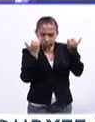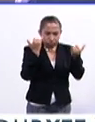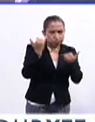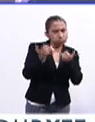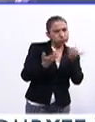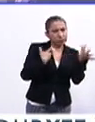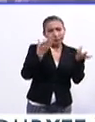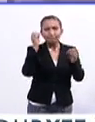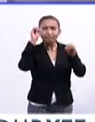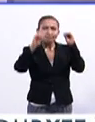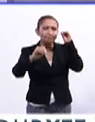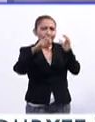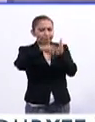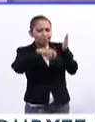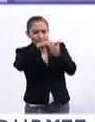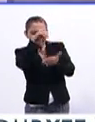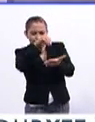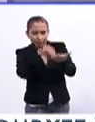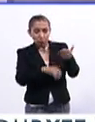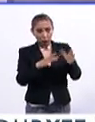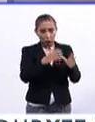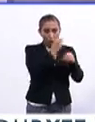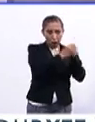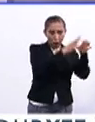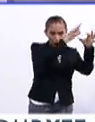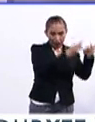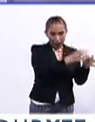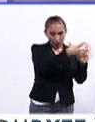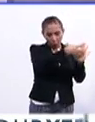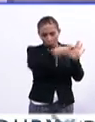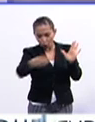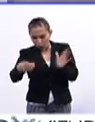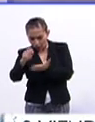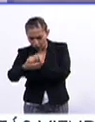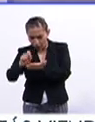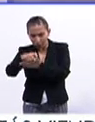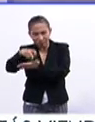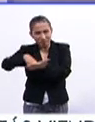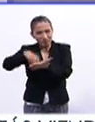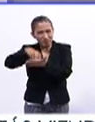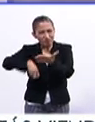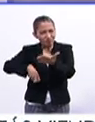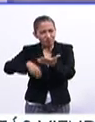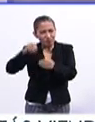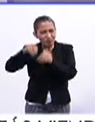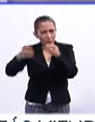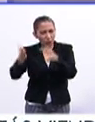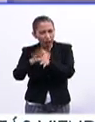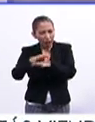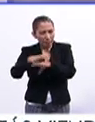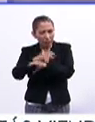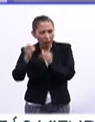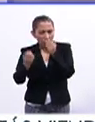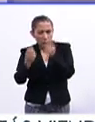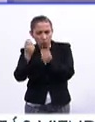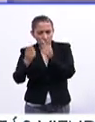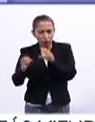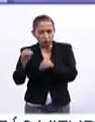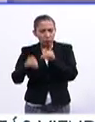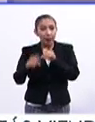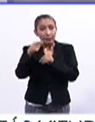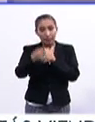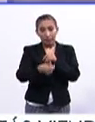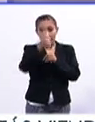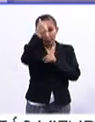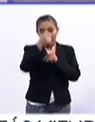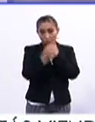hacer la adaptación porque hay una obra original de la que se está desprendiendo y qué estas